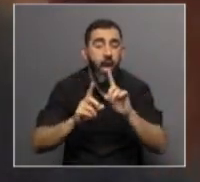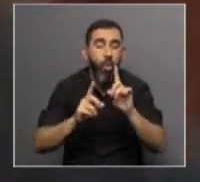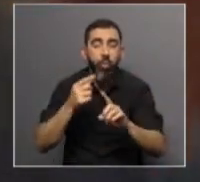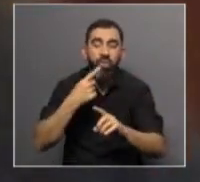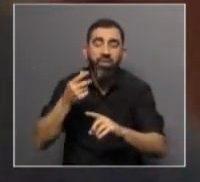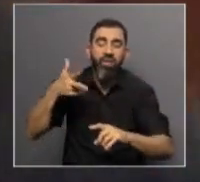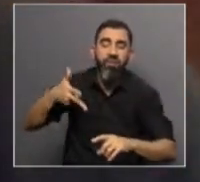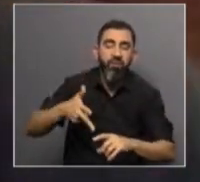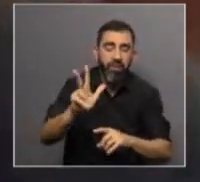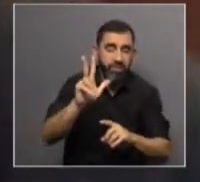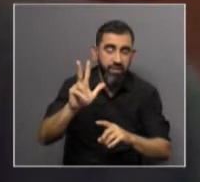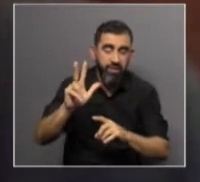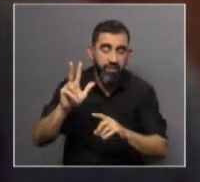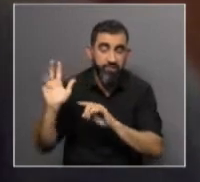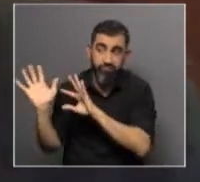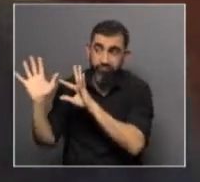fechas de